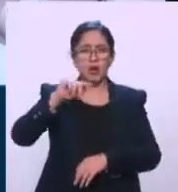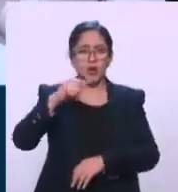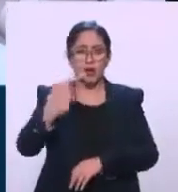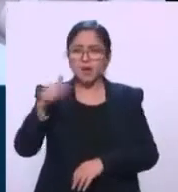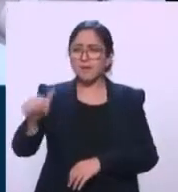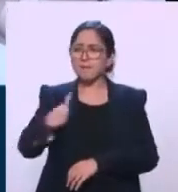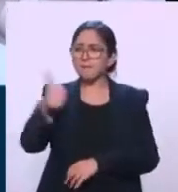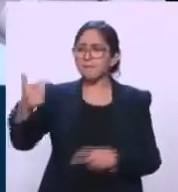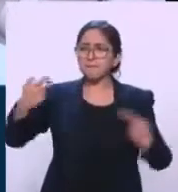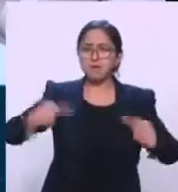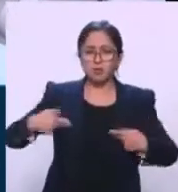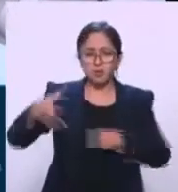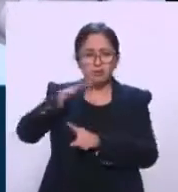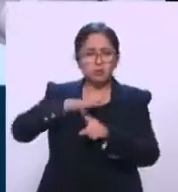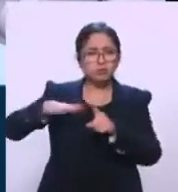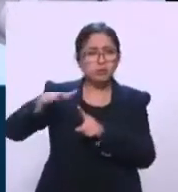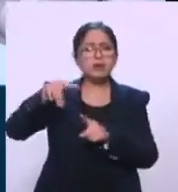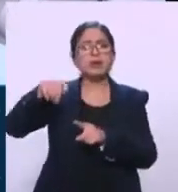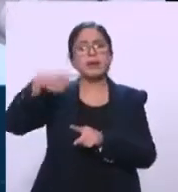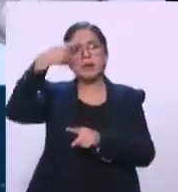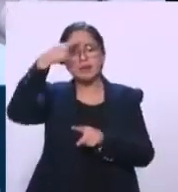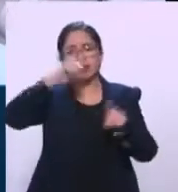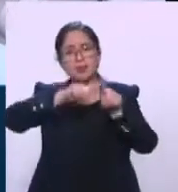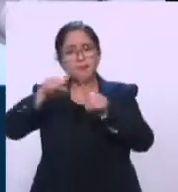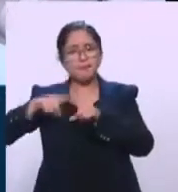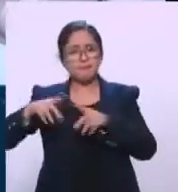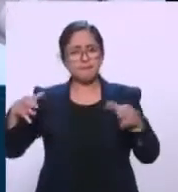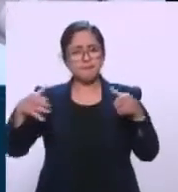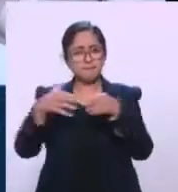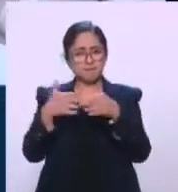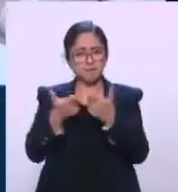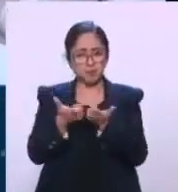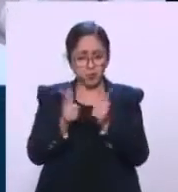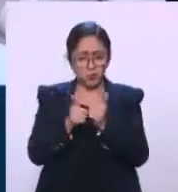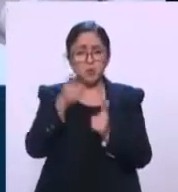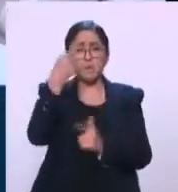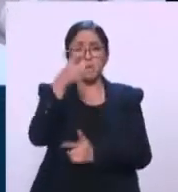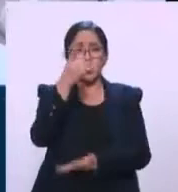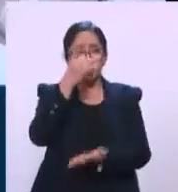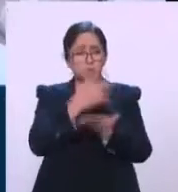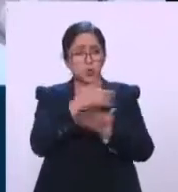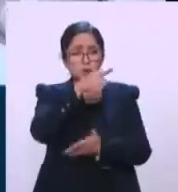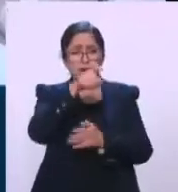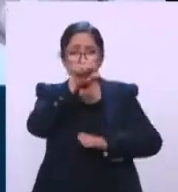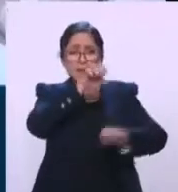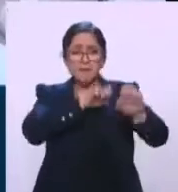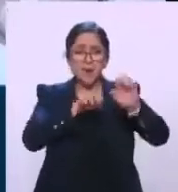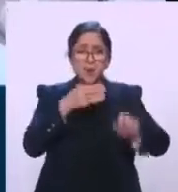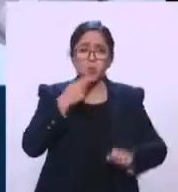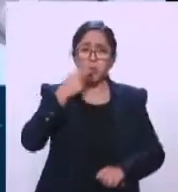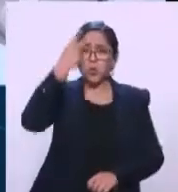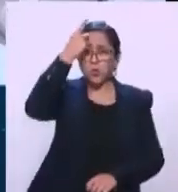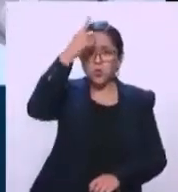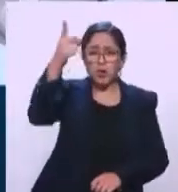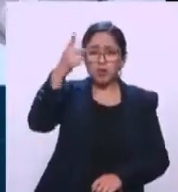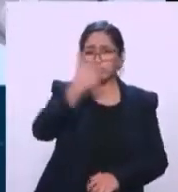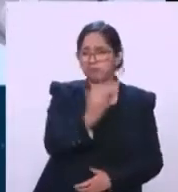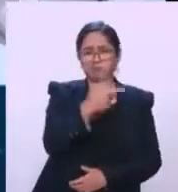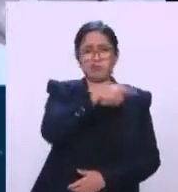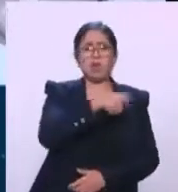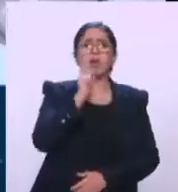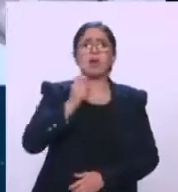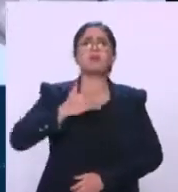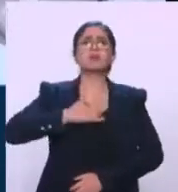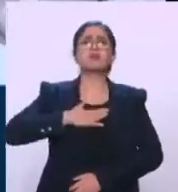sociedad, y eran más o menos como decisiones colegiadas. Pero si solamente es la empresa de las redes sociales, pues también hablamos de un sesgo, ¿no?